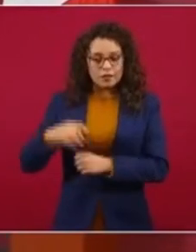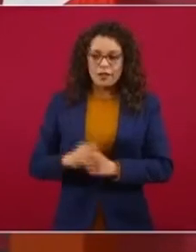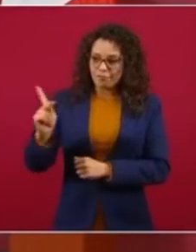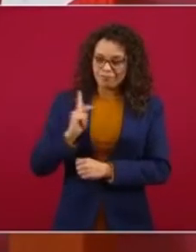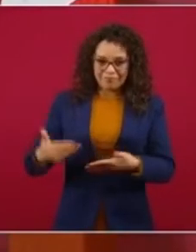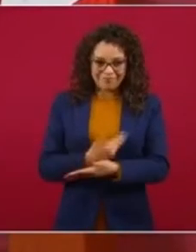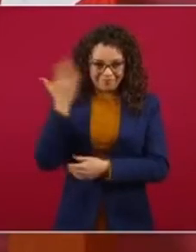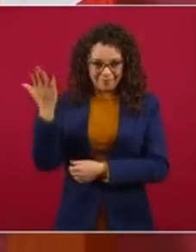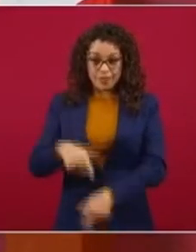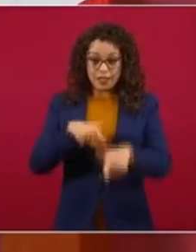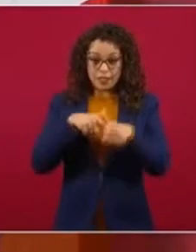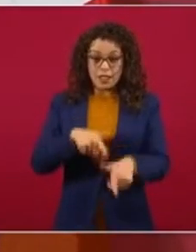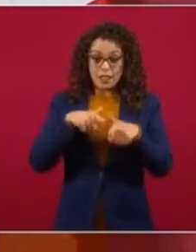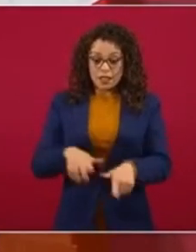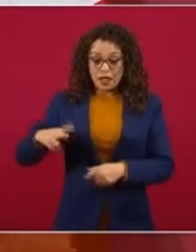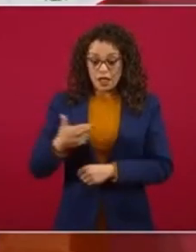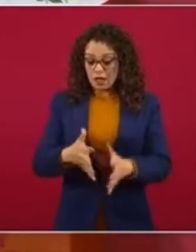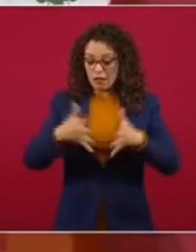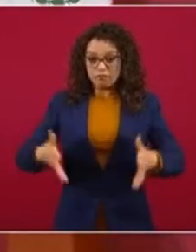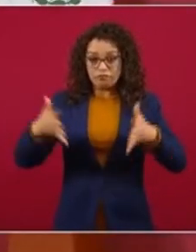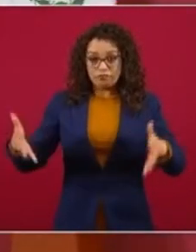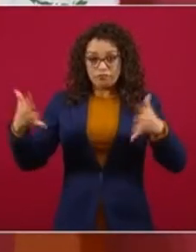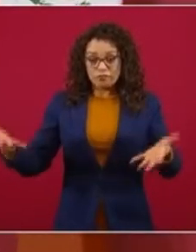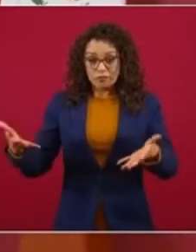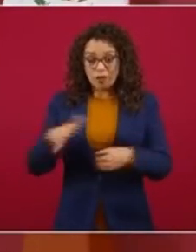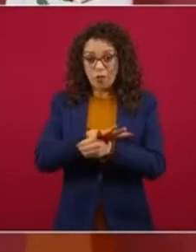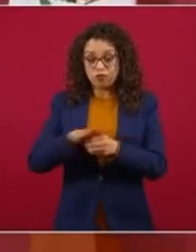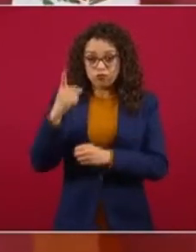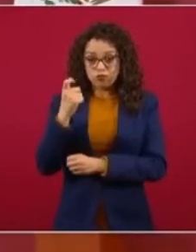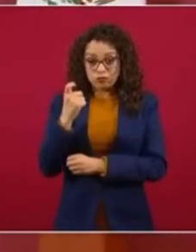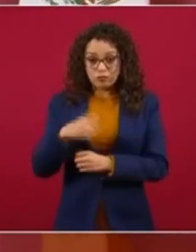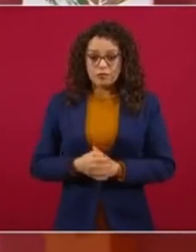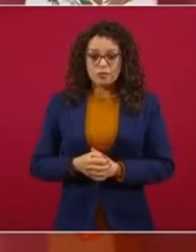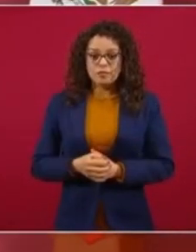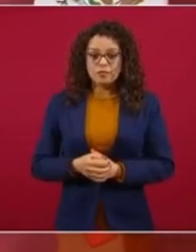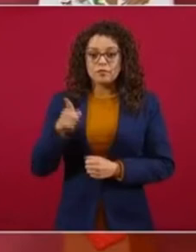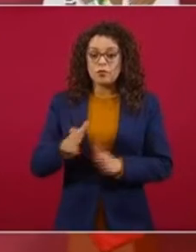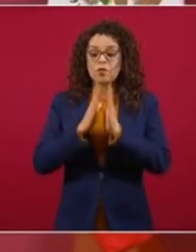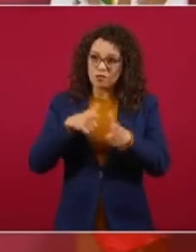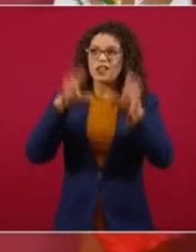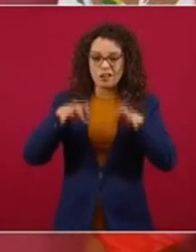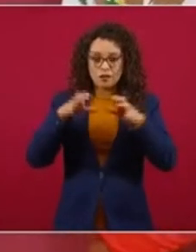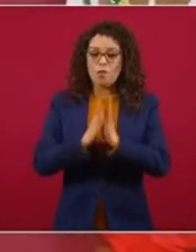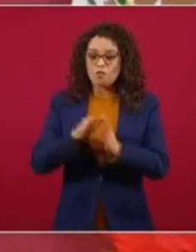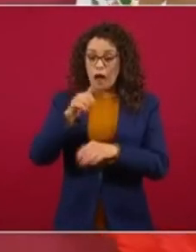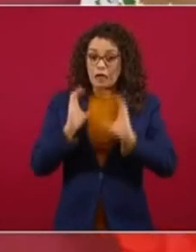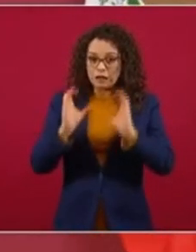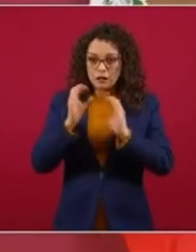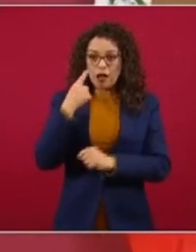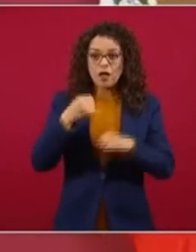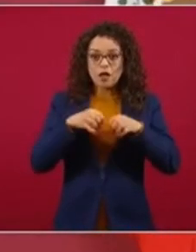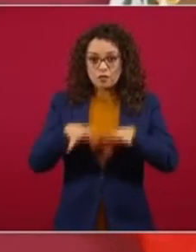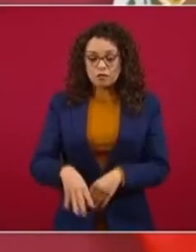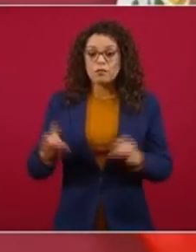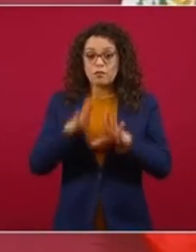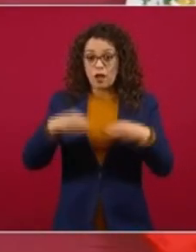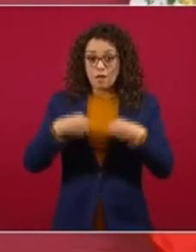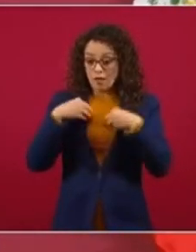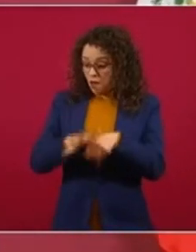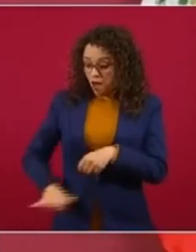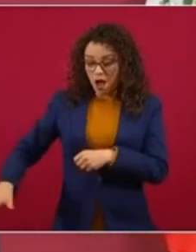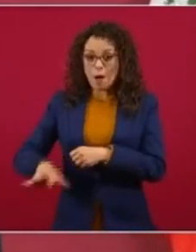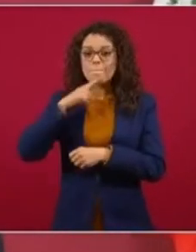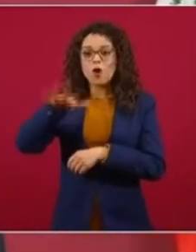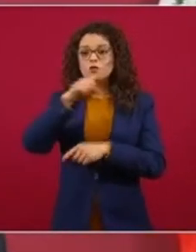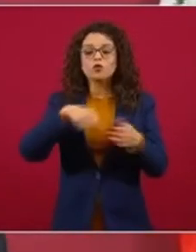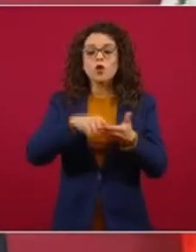creciendo los ríos y sigue lloviendo. Manténganse informados y por precaución, si viven en zonas bajas, mejor busquen refugios en albergues o